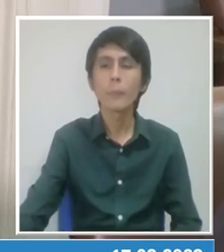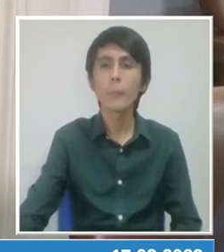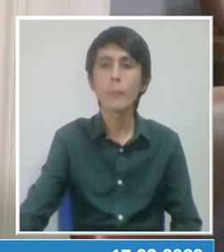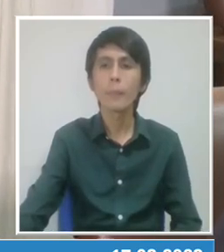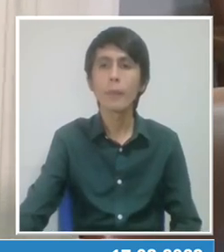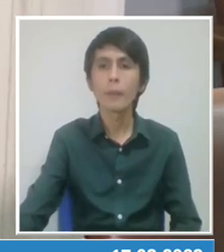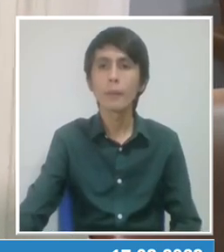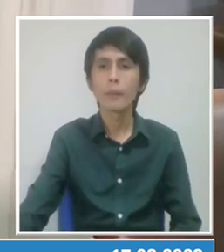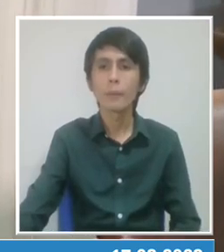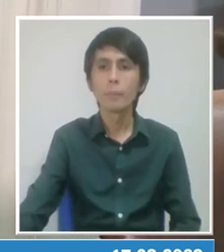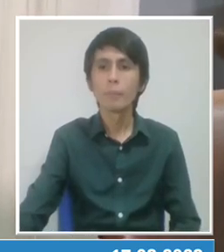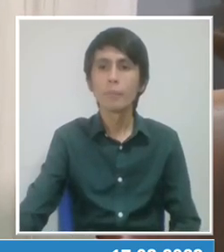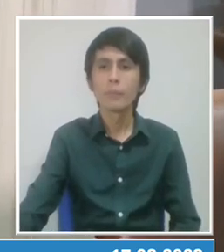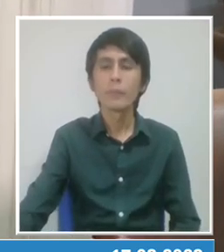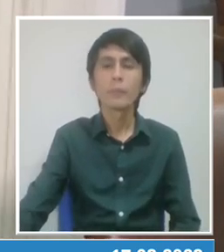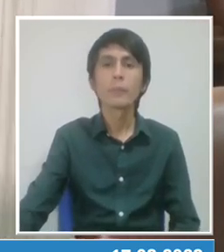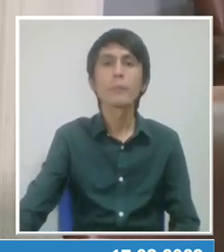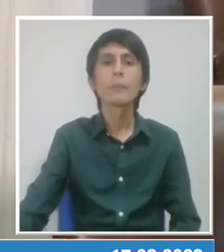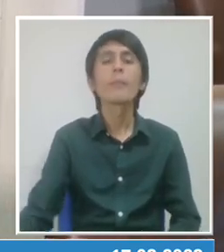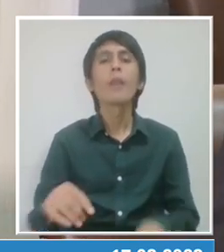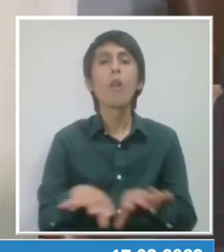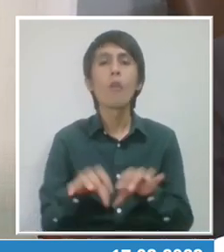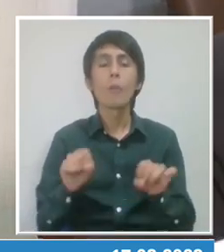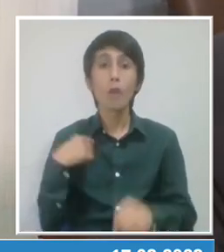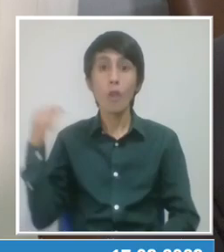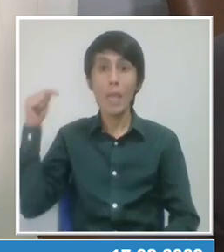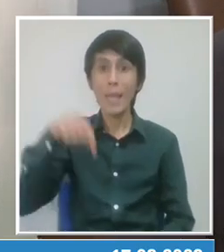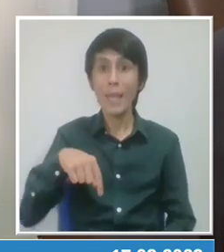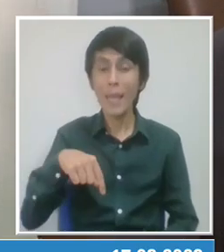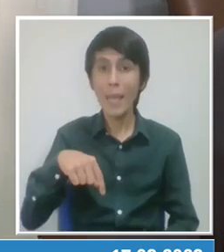con que llegué, que es aprender.